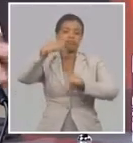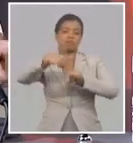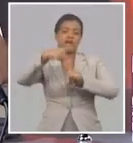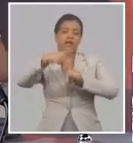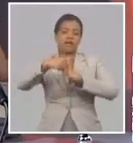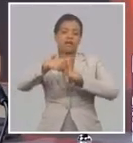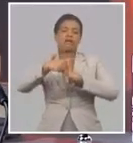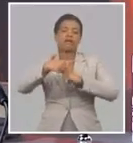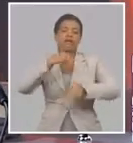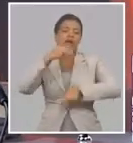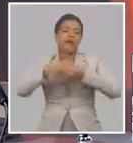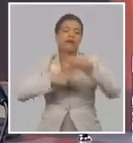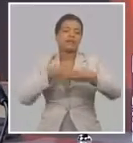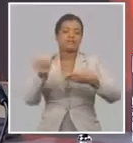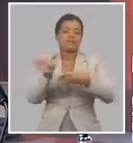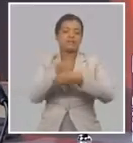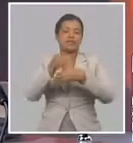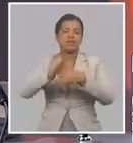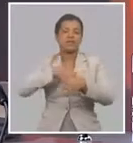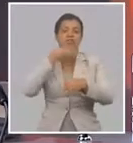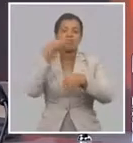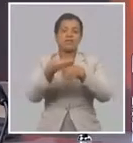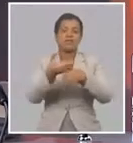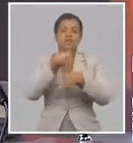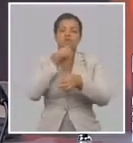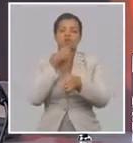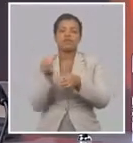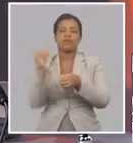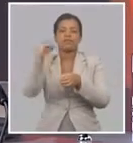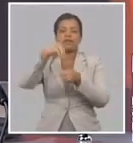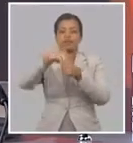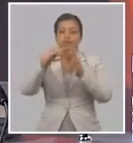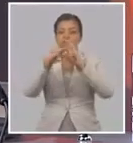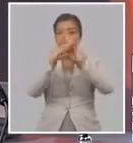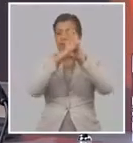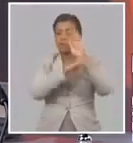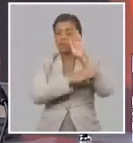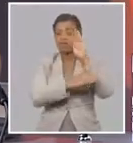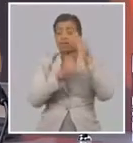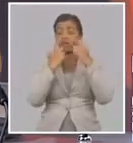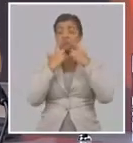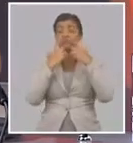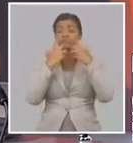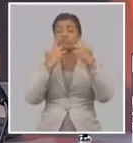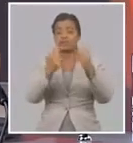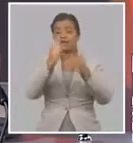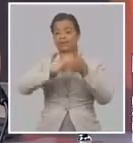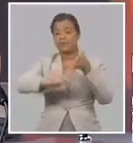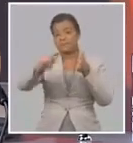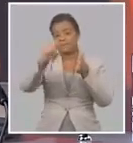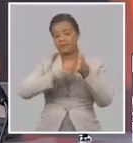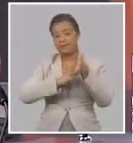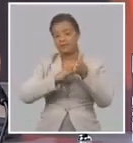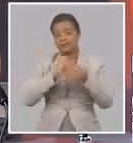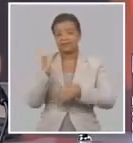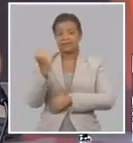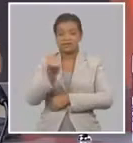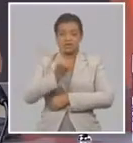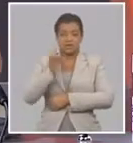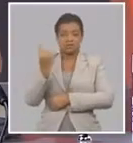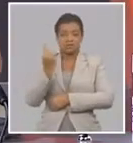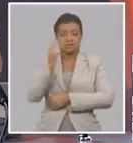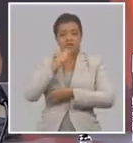acciones que después formaron parte de medidas importantes del plan nacional para la prevención el control